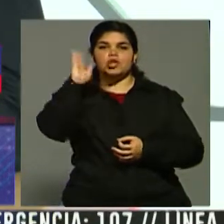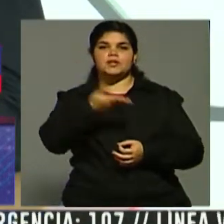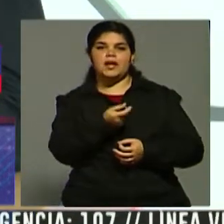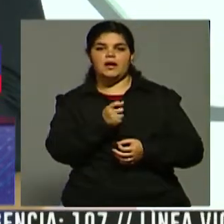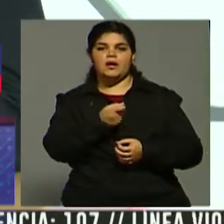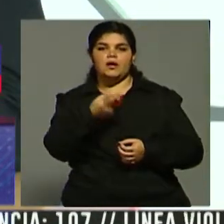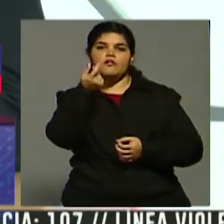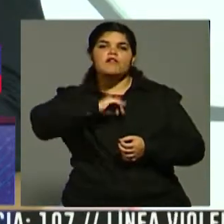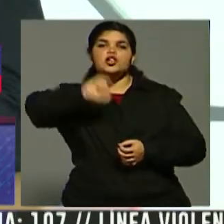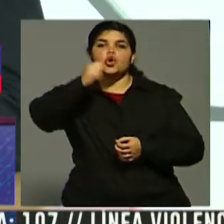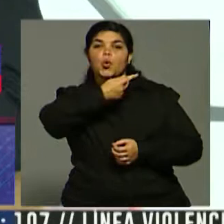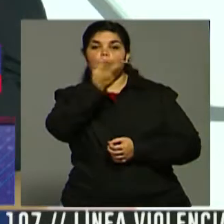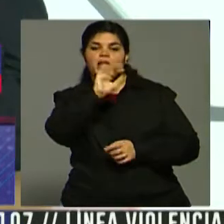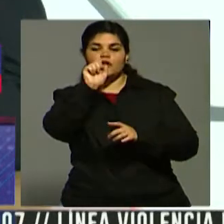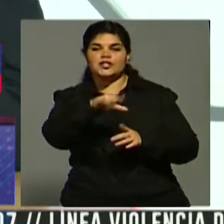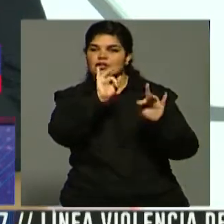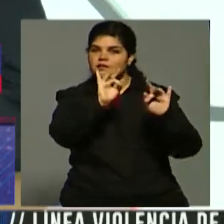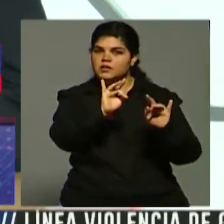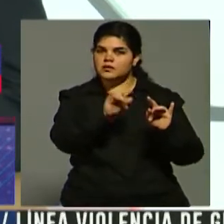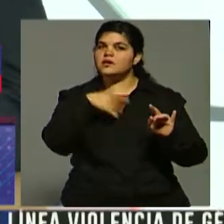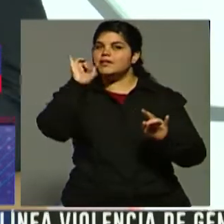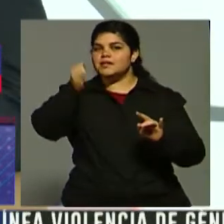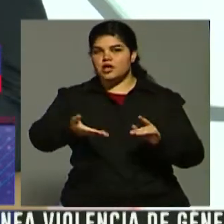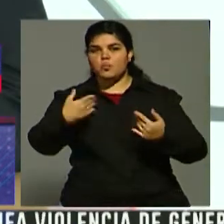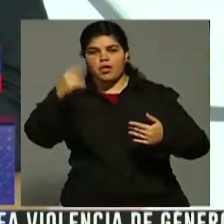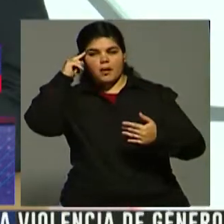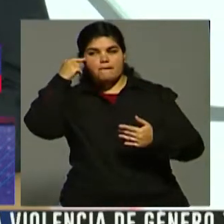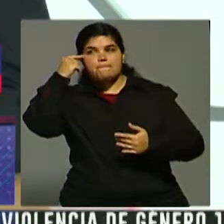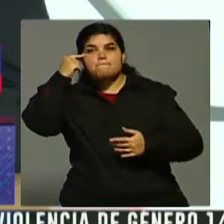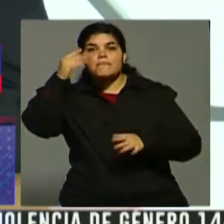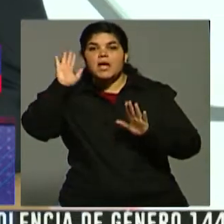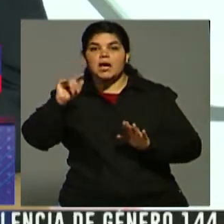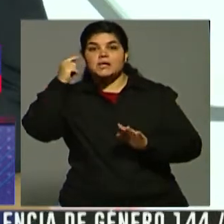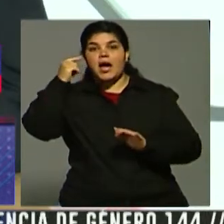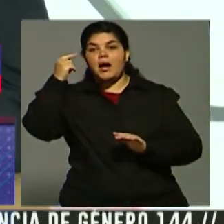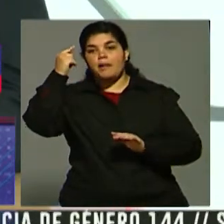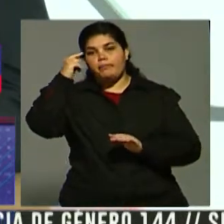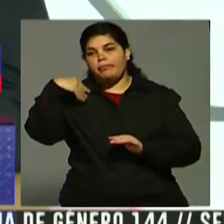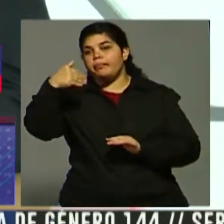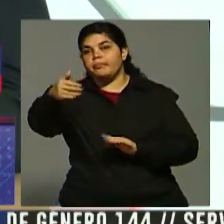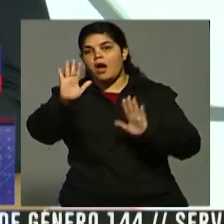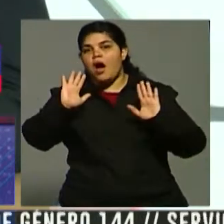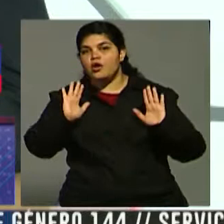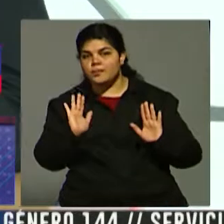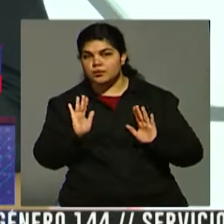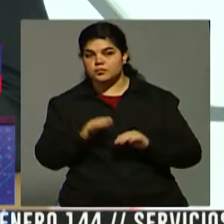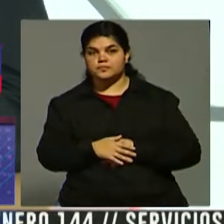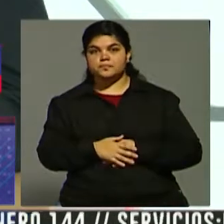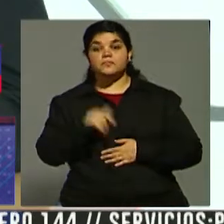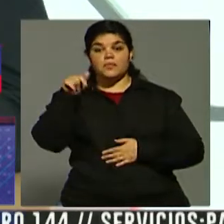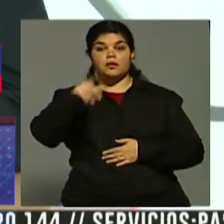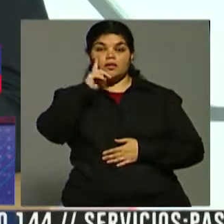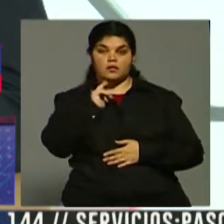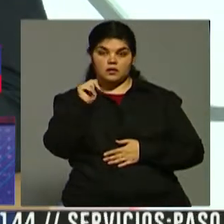difícil controlar es la expectativa, es decir, lo que uno tiene en la cabeza, lo que uno cree, lo que uno estima que va a pasar. Y en la jornada de